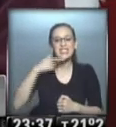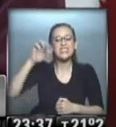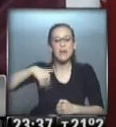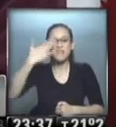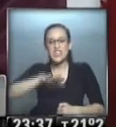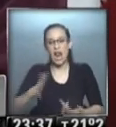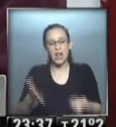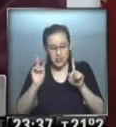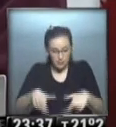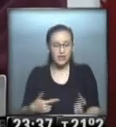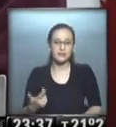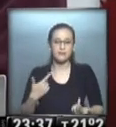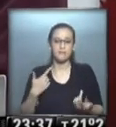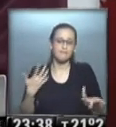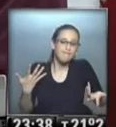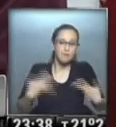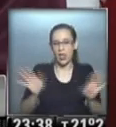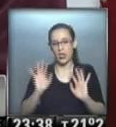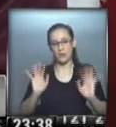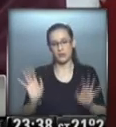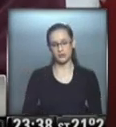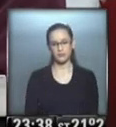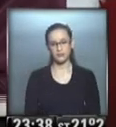partido muy parejo y nada más.